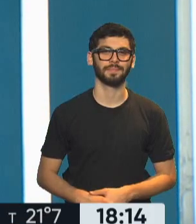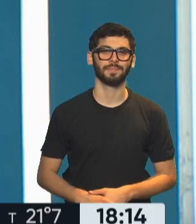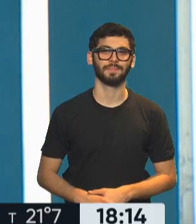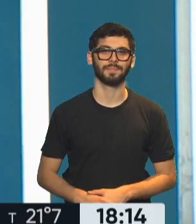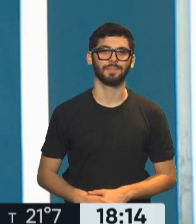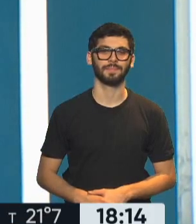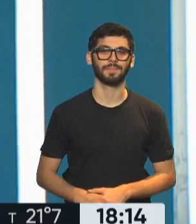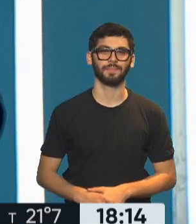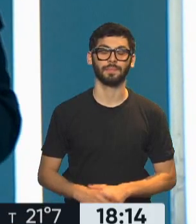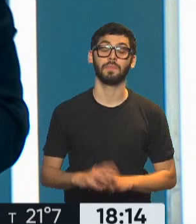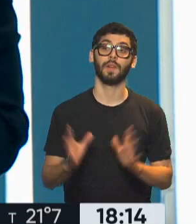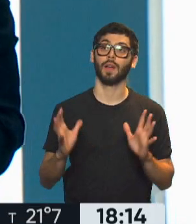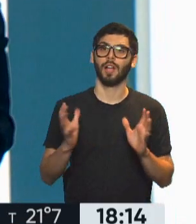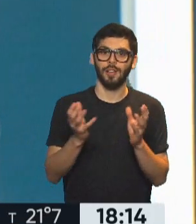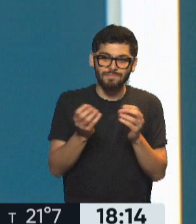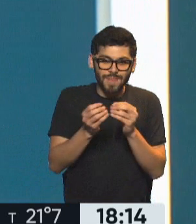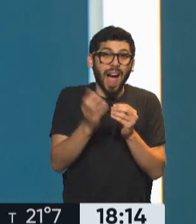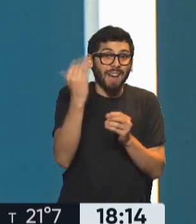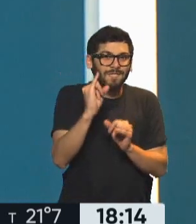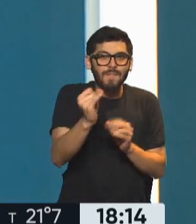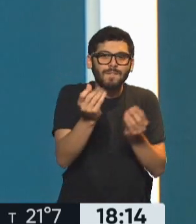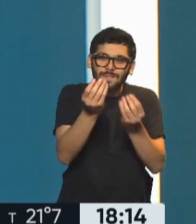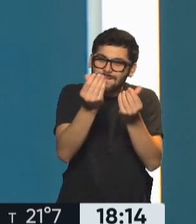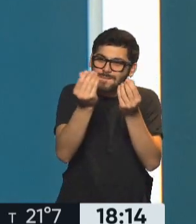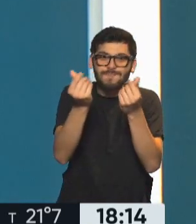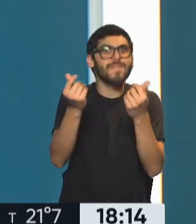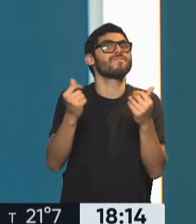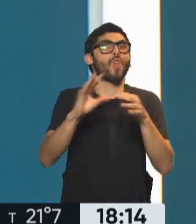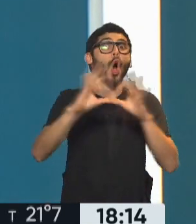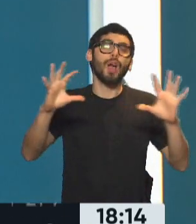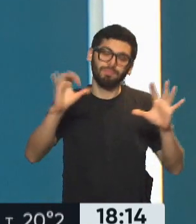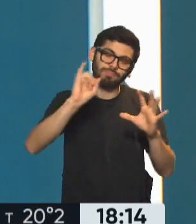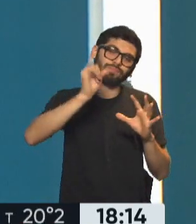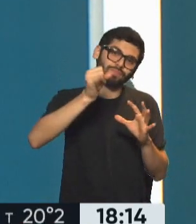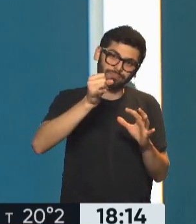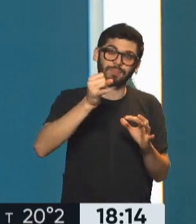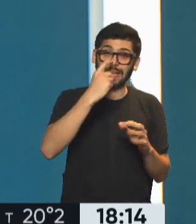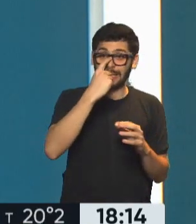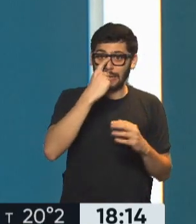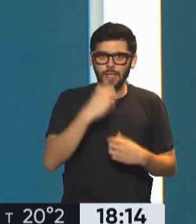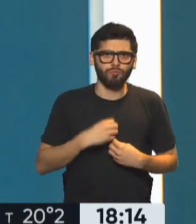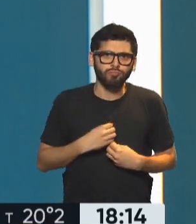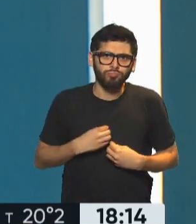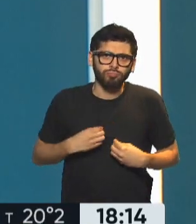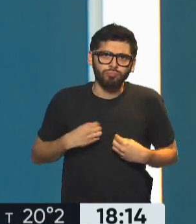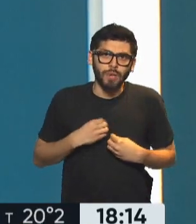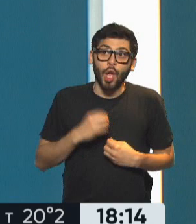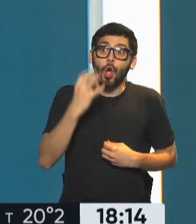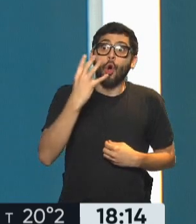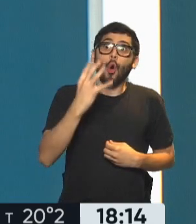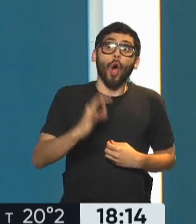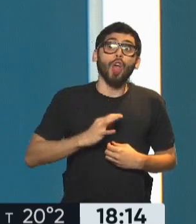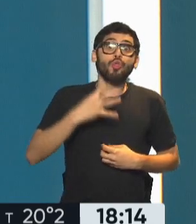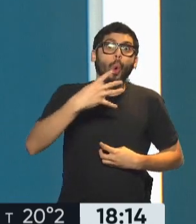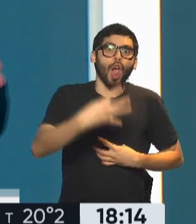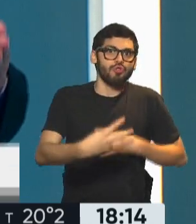ya estamos en clima olímpico decíamos en la apertura ya lo vivimos ese sentimiento tan especial que sucede cada cuatro años en este